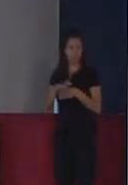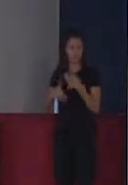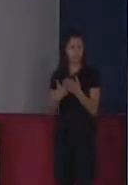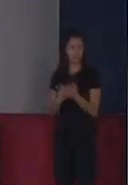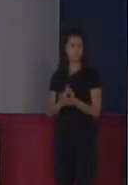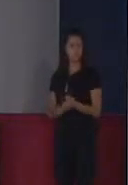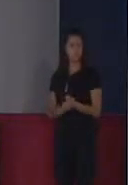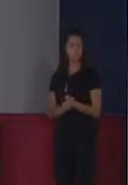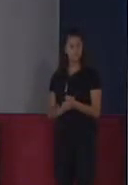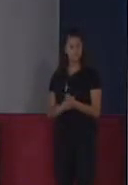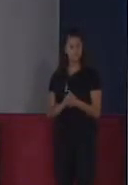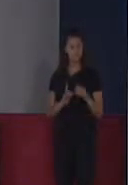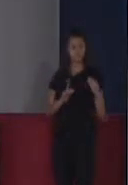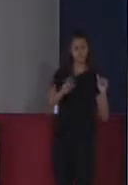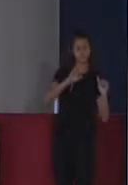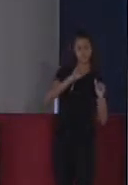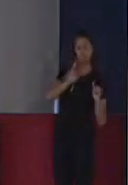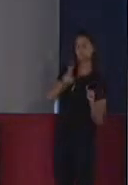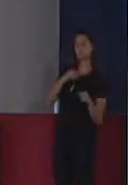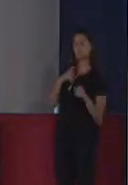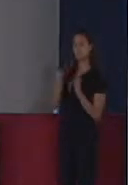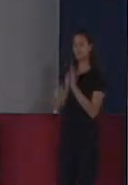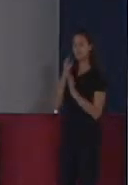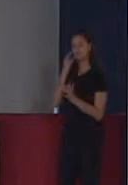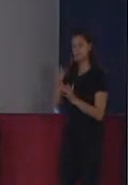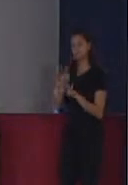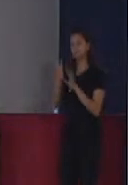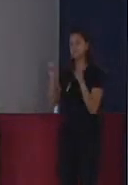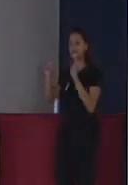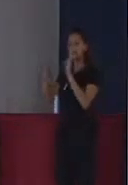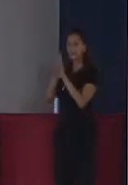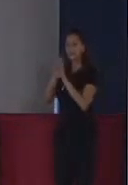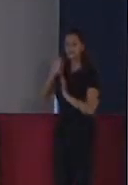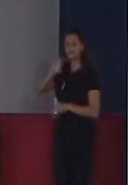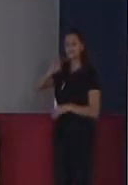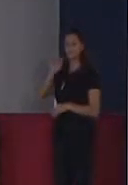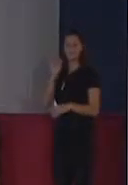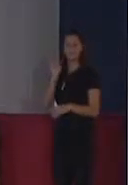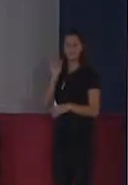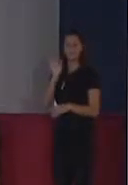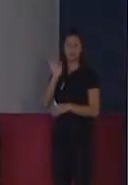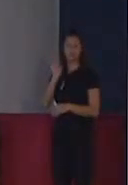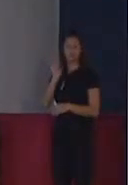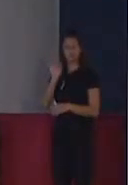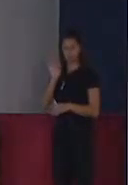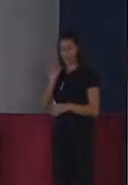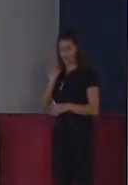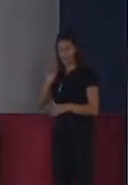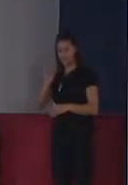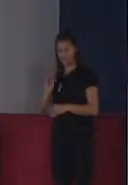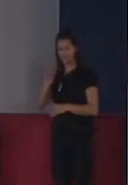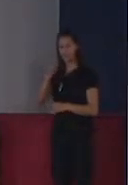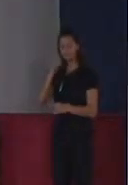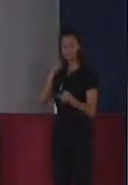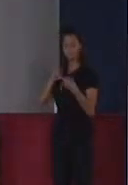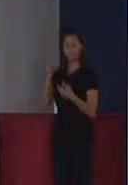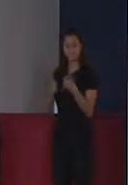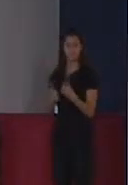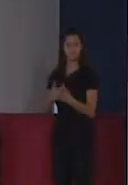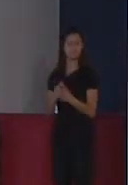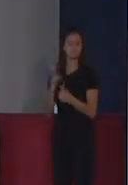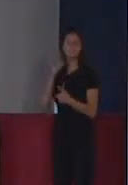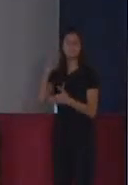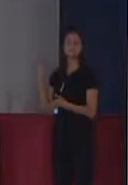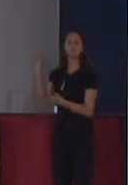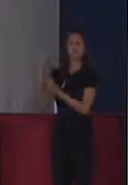Acá hay algo muy interesante y es lo que pasa con la ley estatutaria, ¿cierto? La ley estatutaria tiene una apuesta y es que, digamos que nos obliga